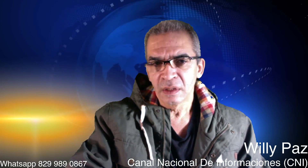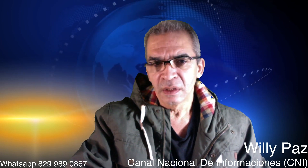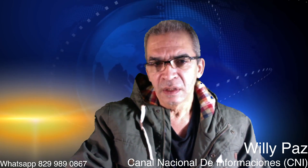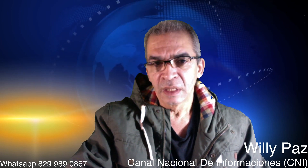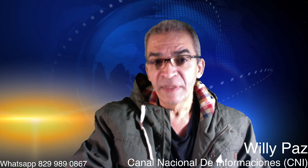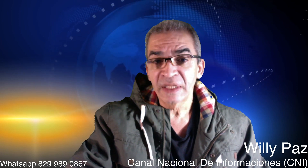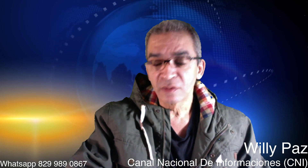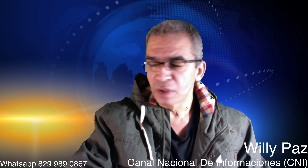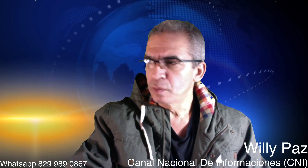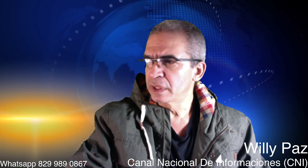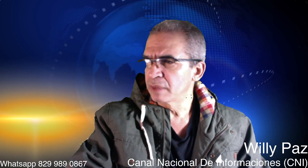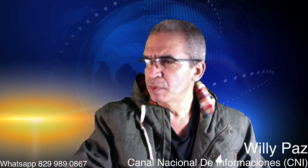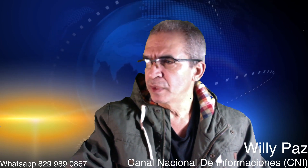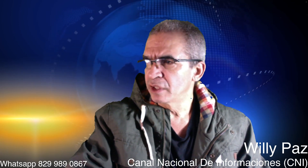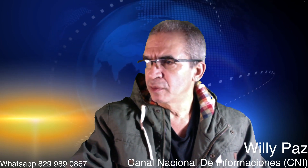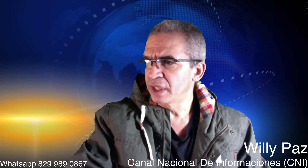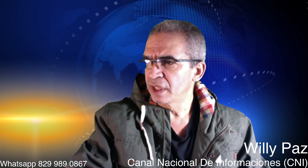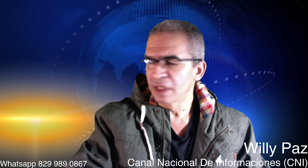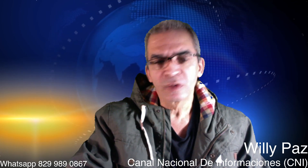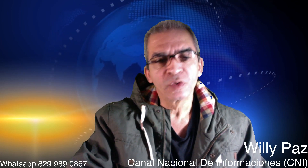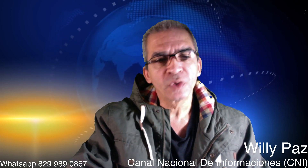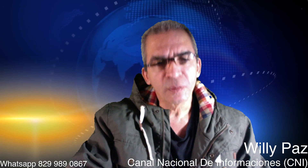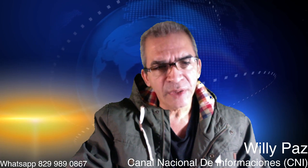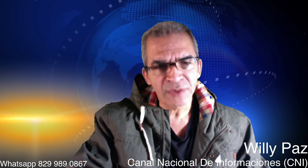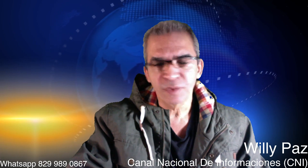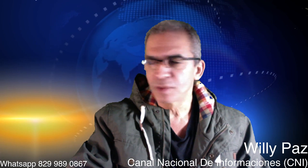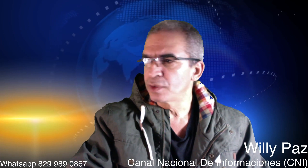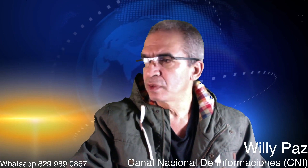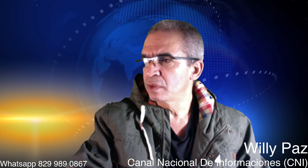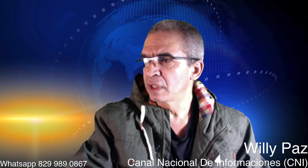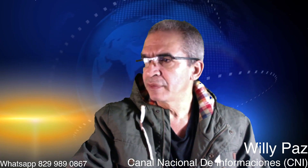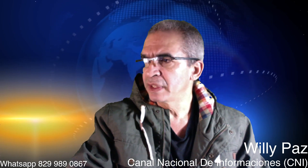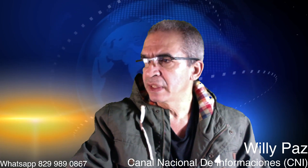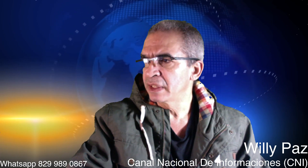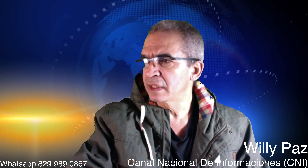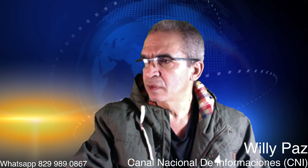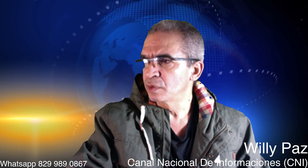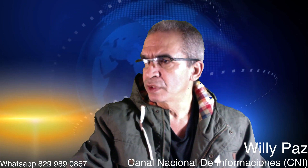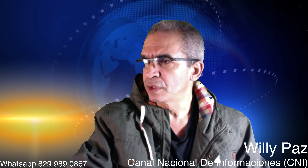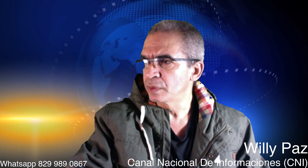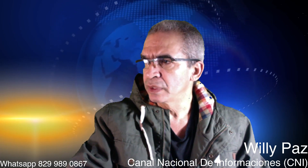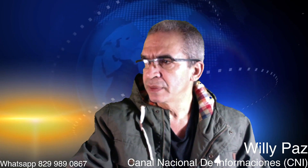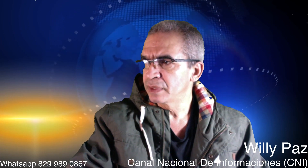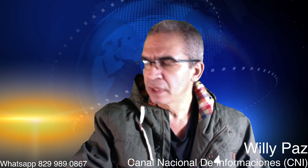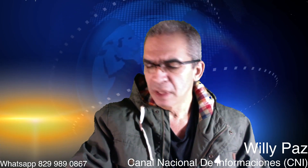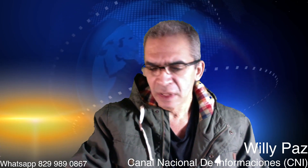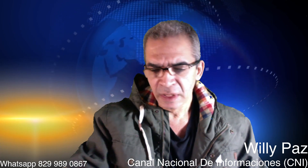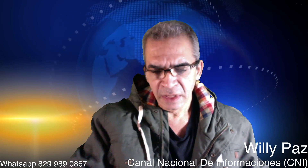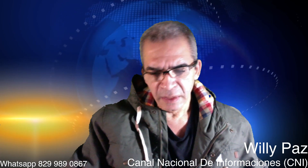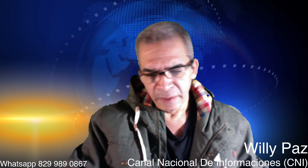Y la vida continúa en República Dominicana, con tropiezos o no, la vida continúa.